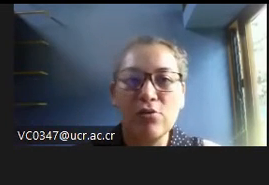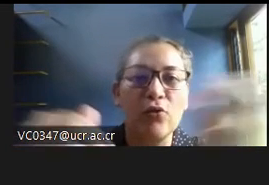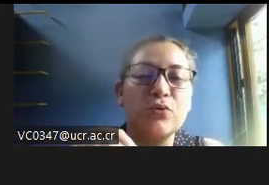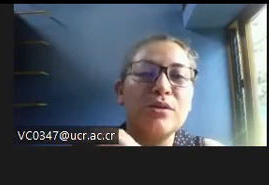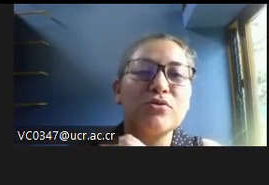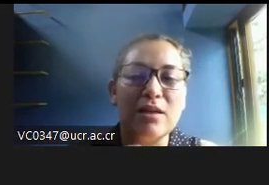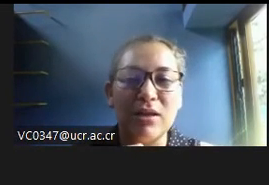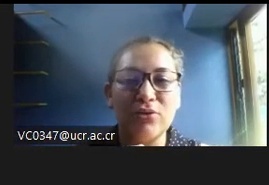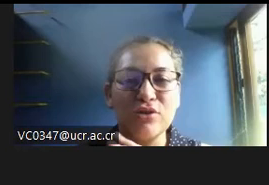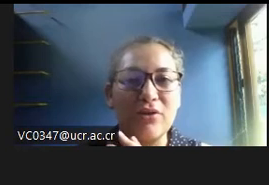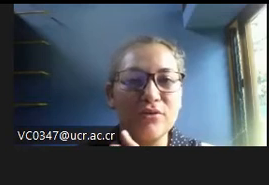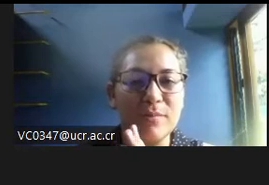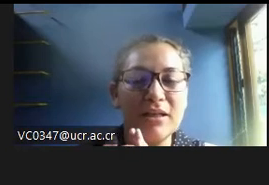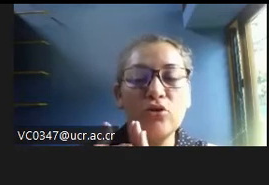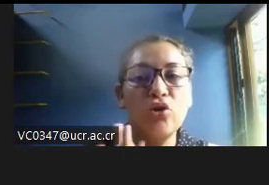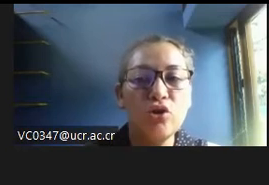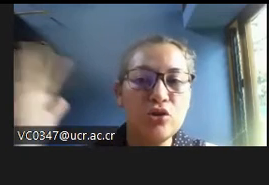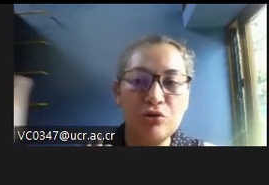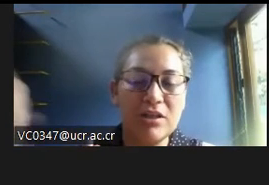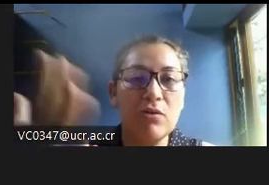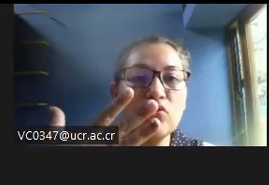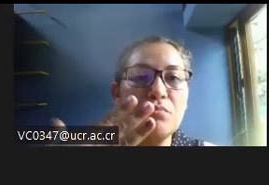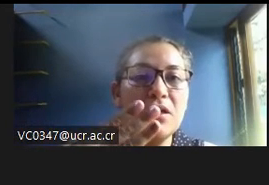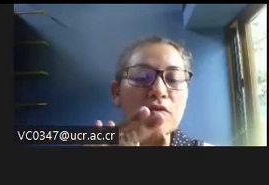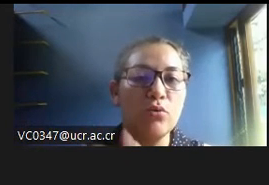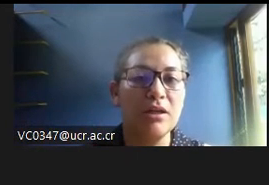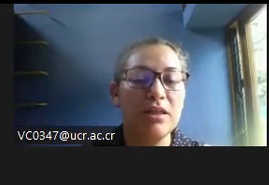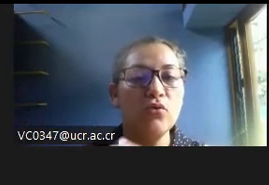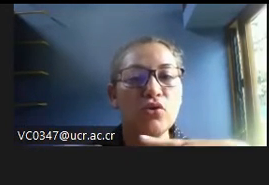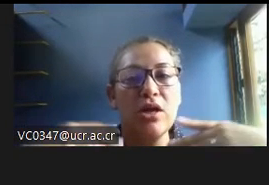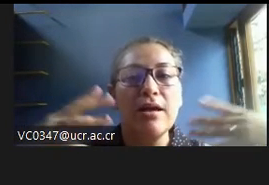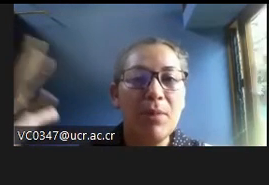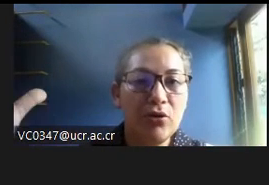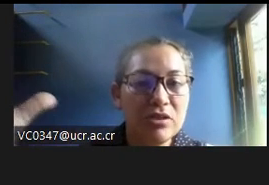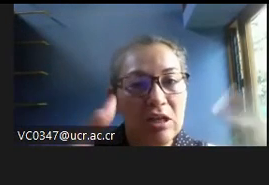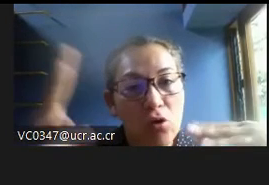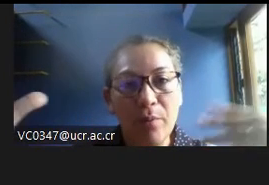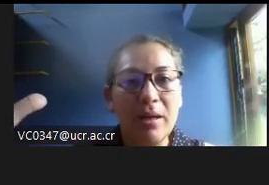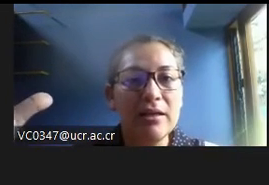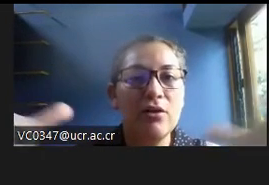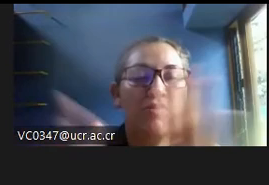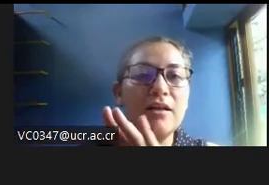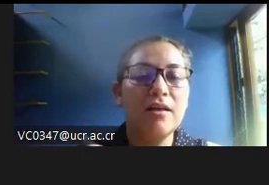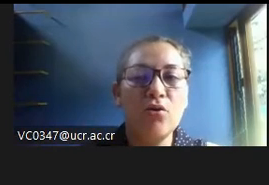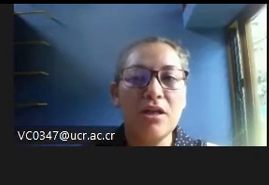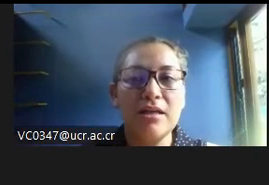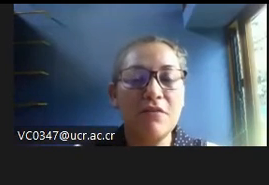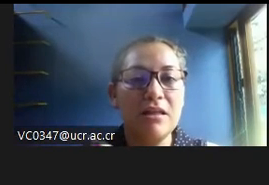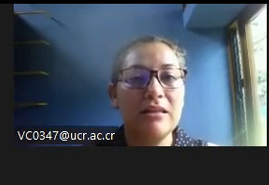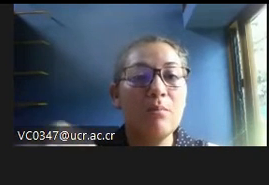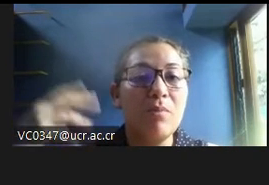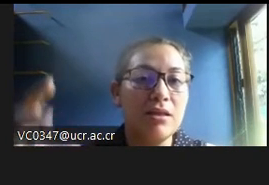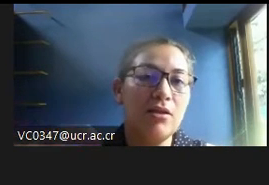que consuman sus alimentos sanos, ¿verdad? Todos los que vimos son videos educativos, pero están como enmarcados en